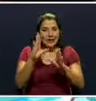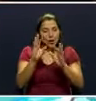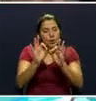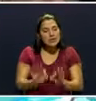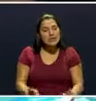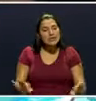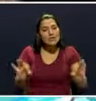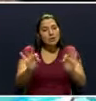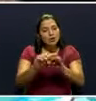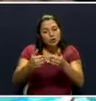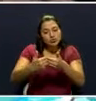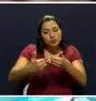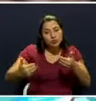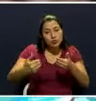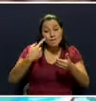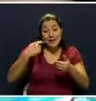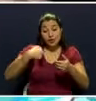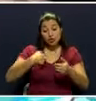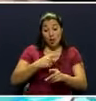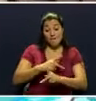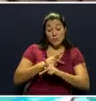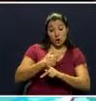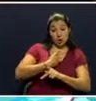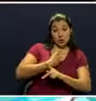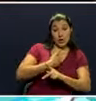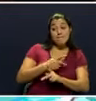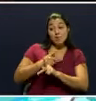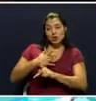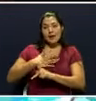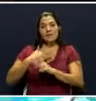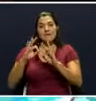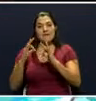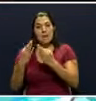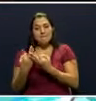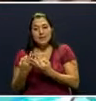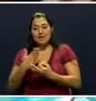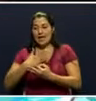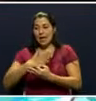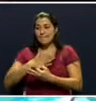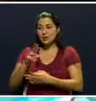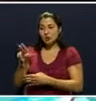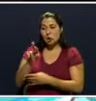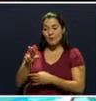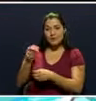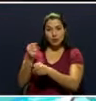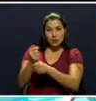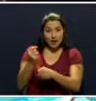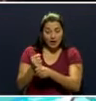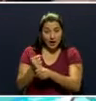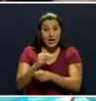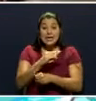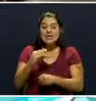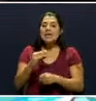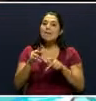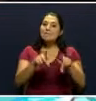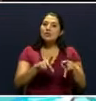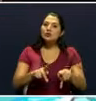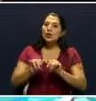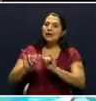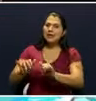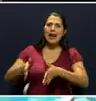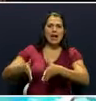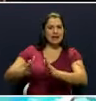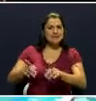es clave para que yo me proteja a mí y proteja a mi familia, a mi núcleo de compañeros del trabajo y a la gente que está en la calle